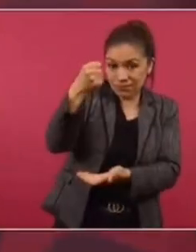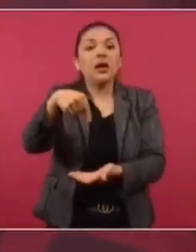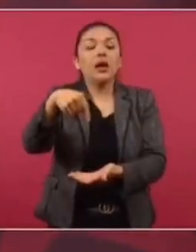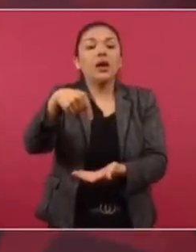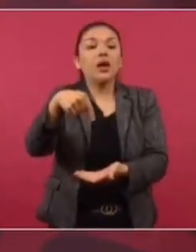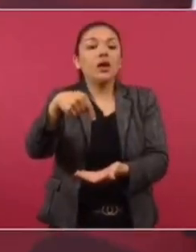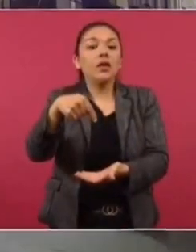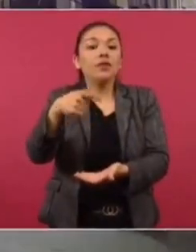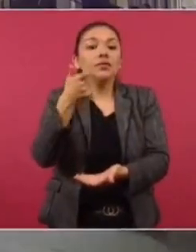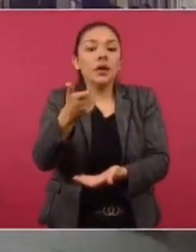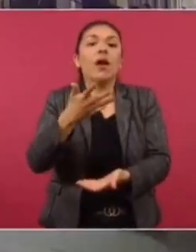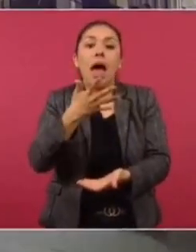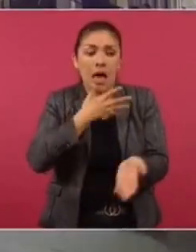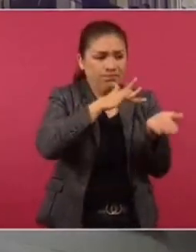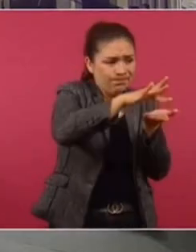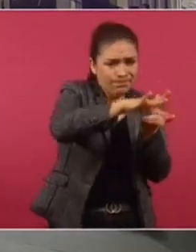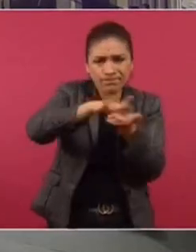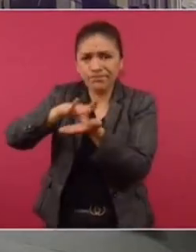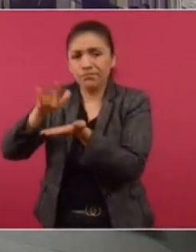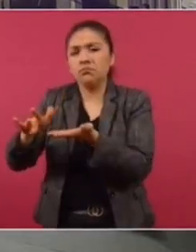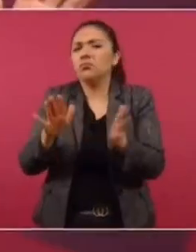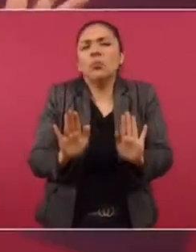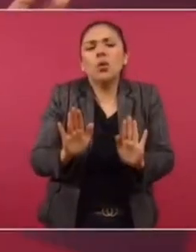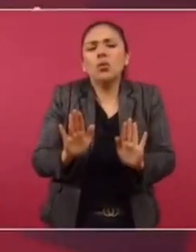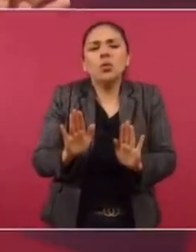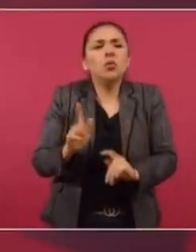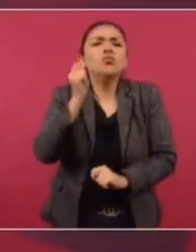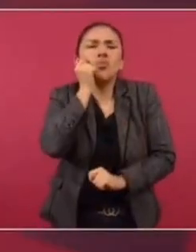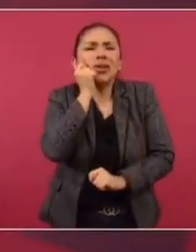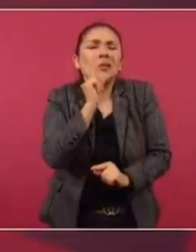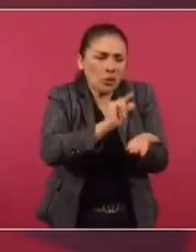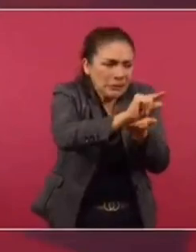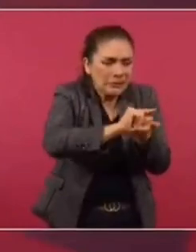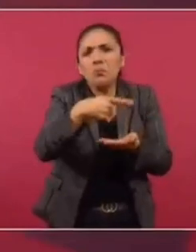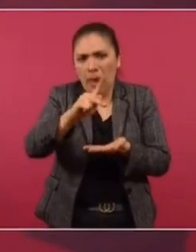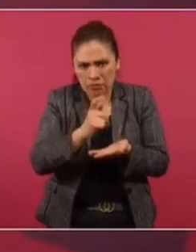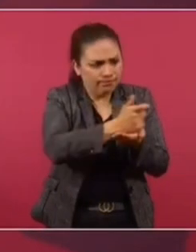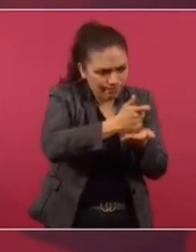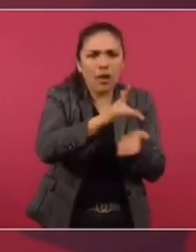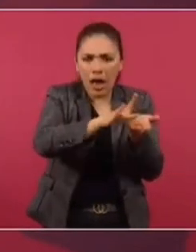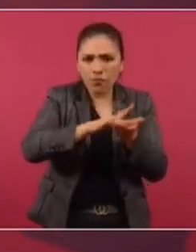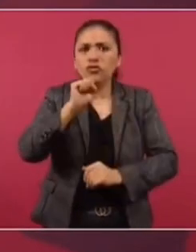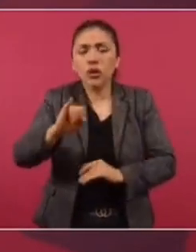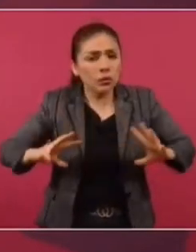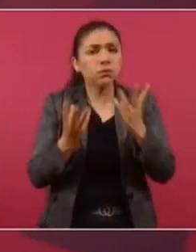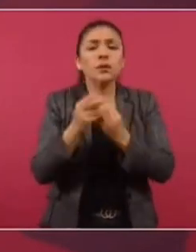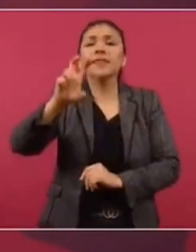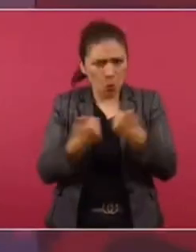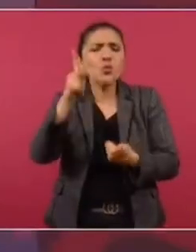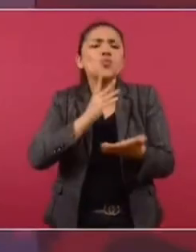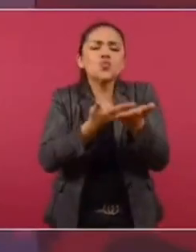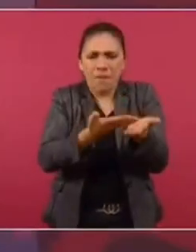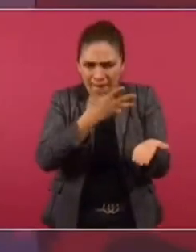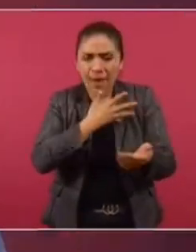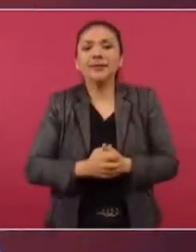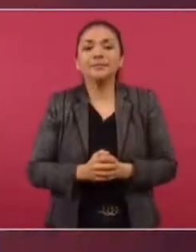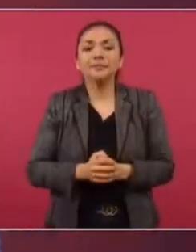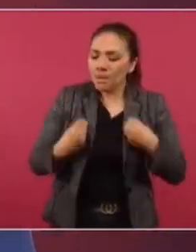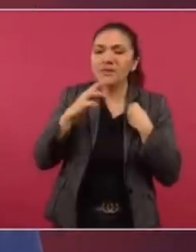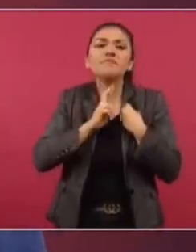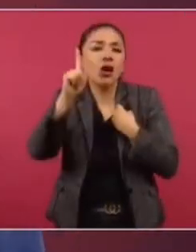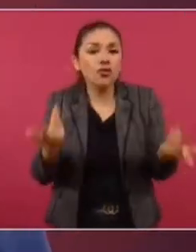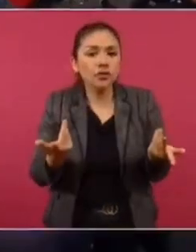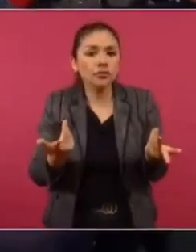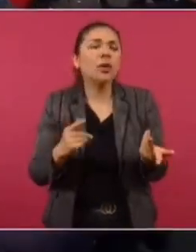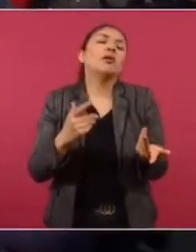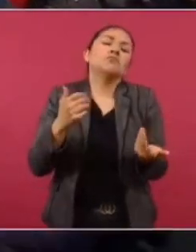público reciben apoyo, aunque sea limitado, 30 millones de familias, de 35 millones. Lo